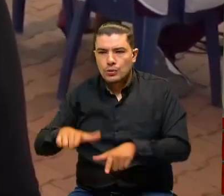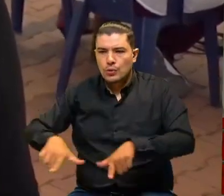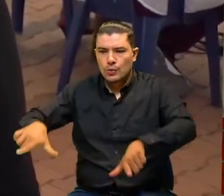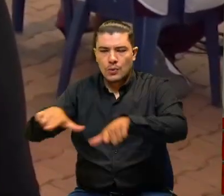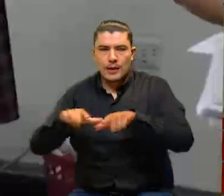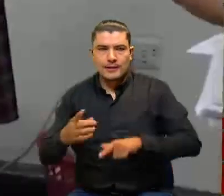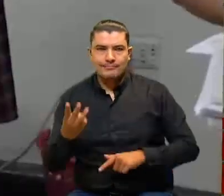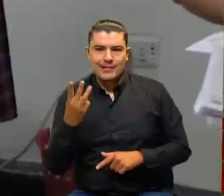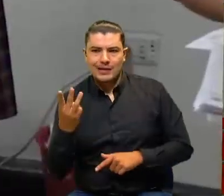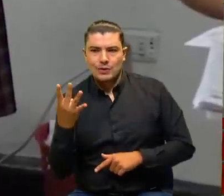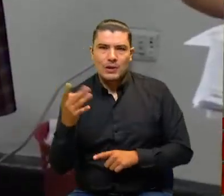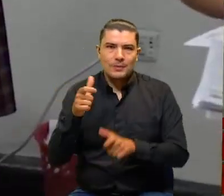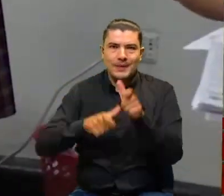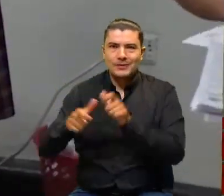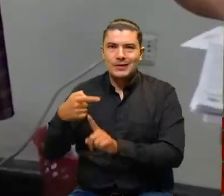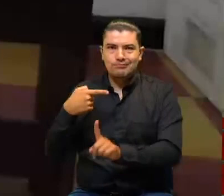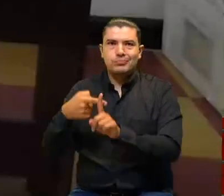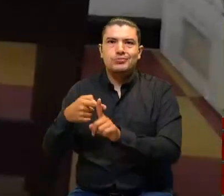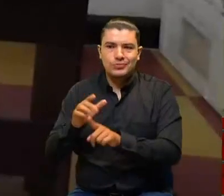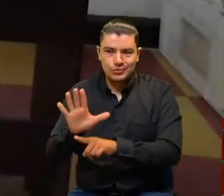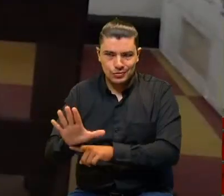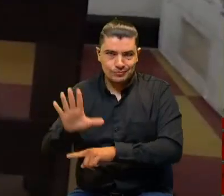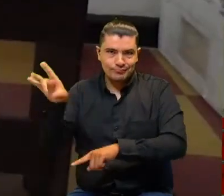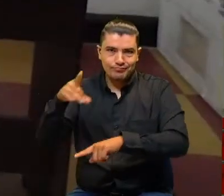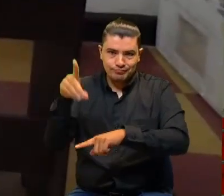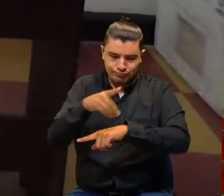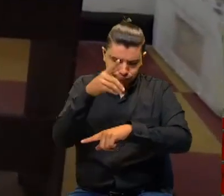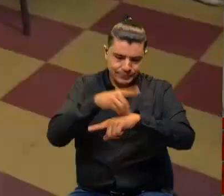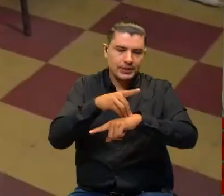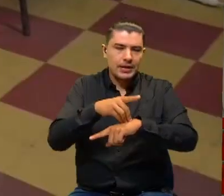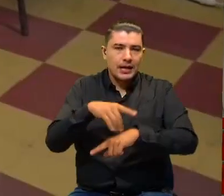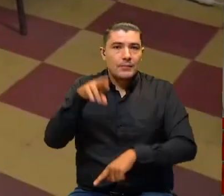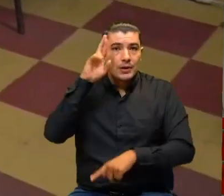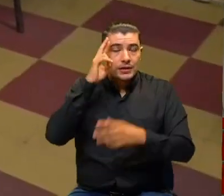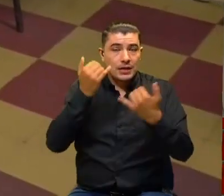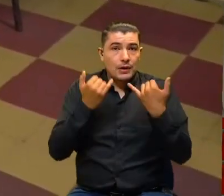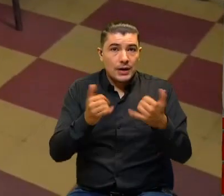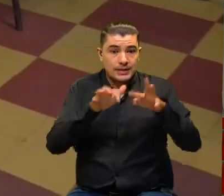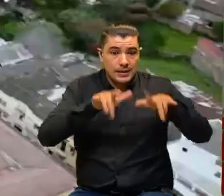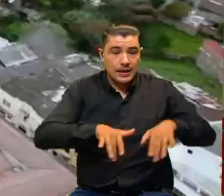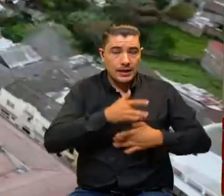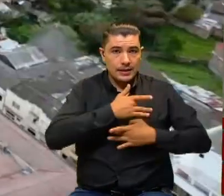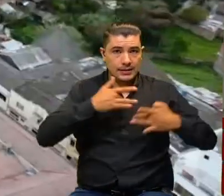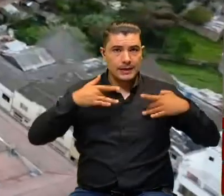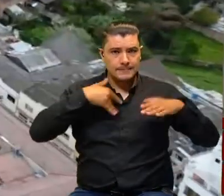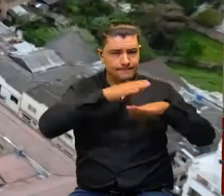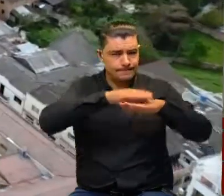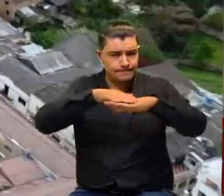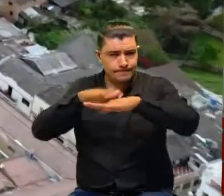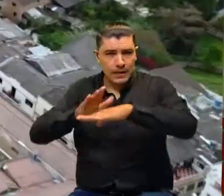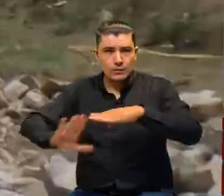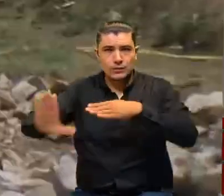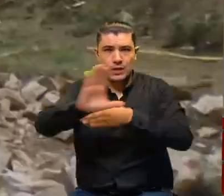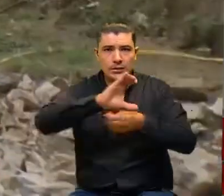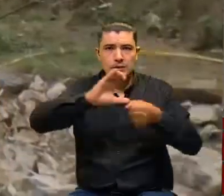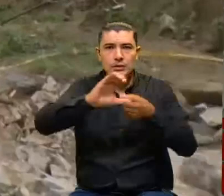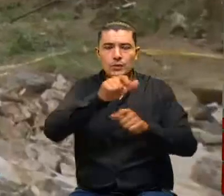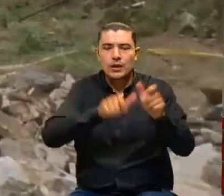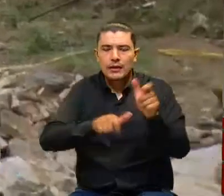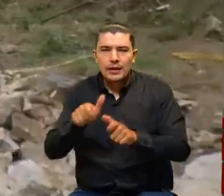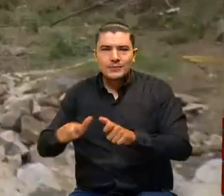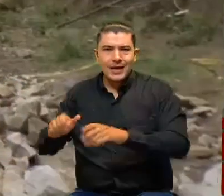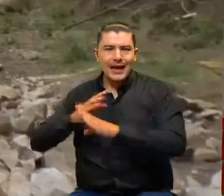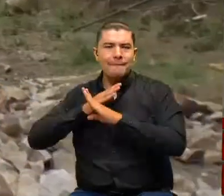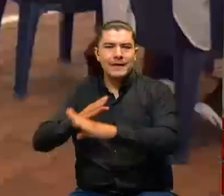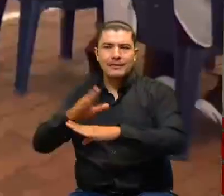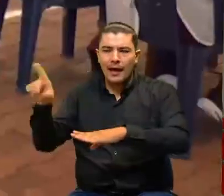3 y 4 casos. La Secretaría de Salud recuerda las medidas que se deben tomar para eliminar los criaderos y evitar un posible brote